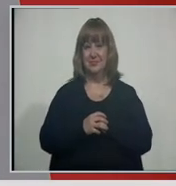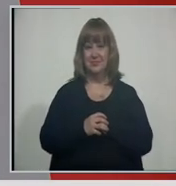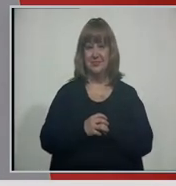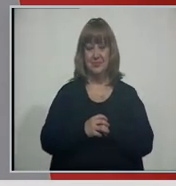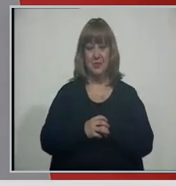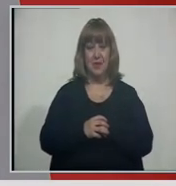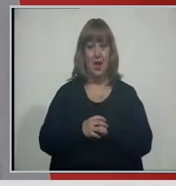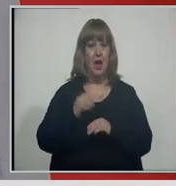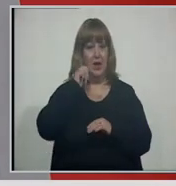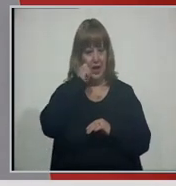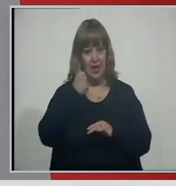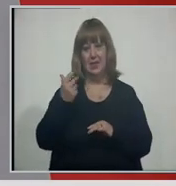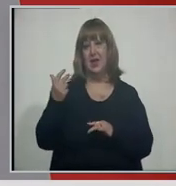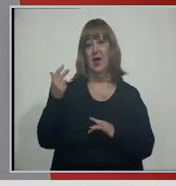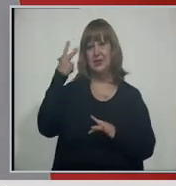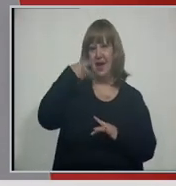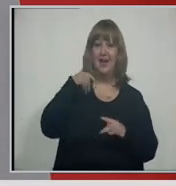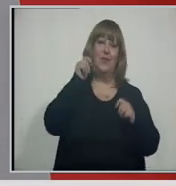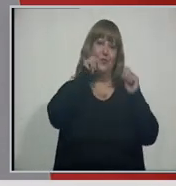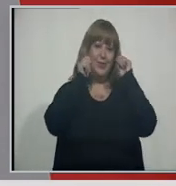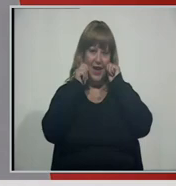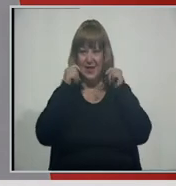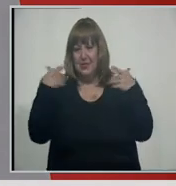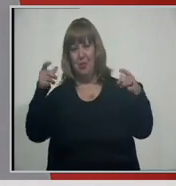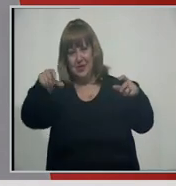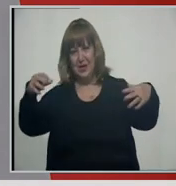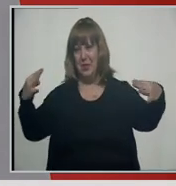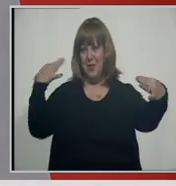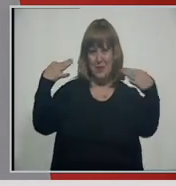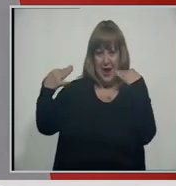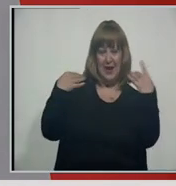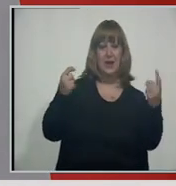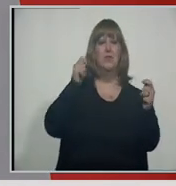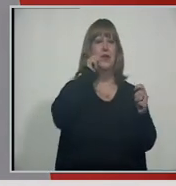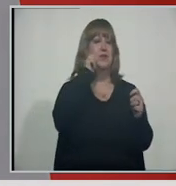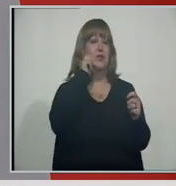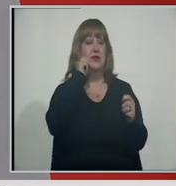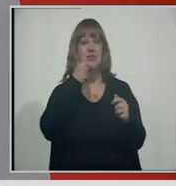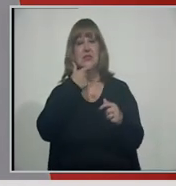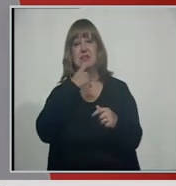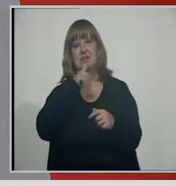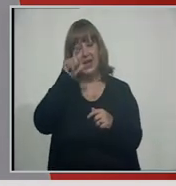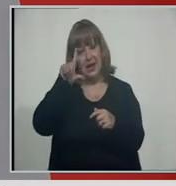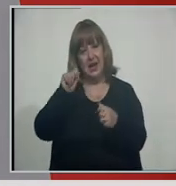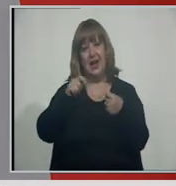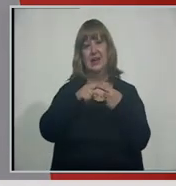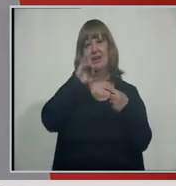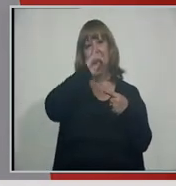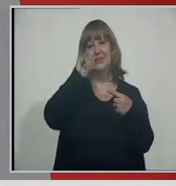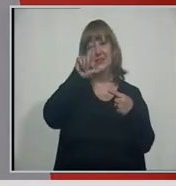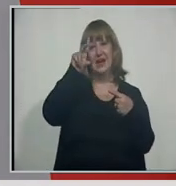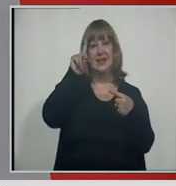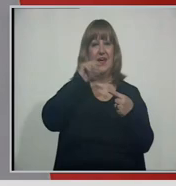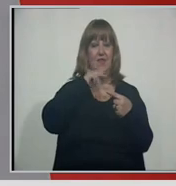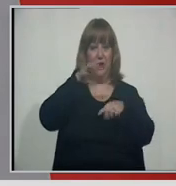y todo el mundo me llamó y le mandó un beso beso a steele roberto saldívar que son grandes grandes